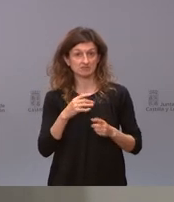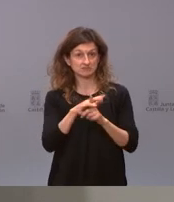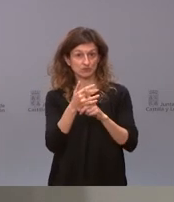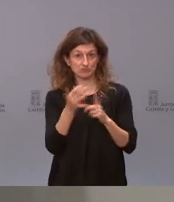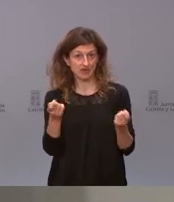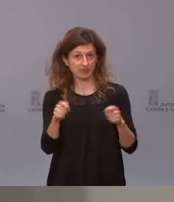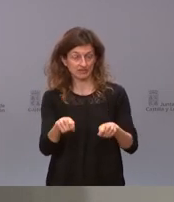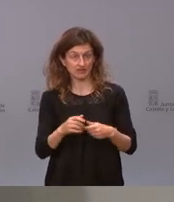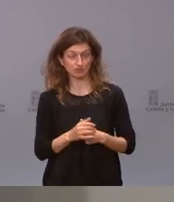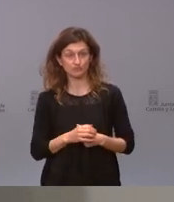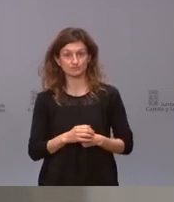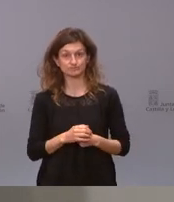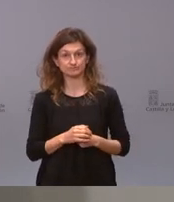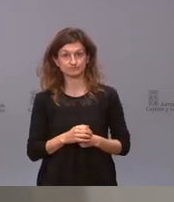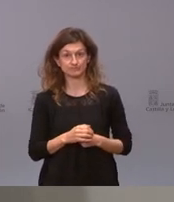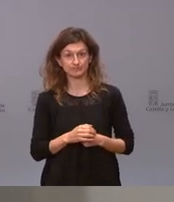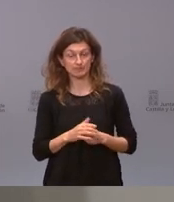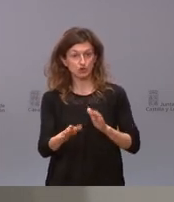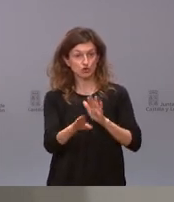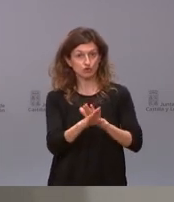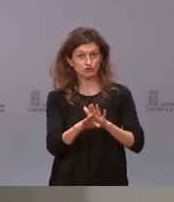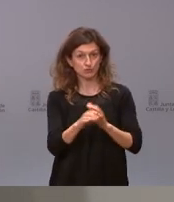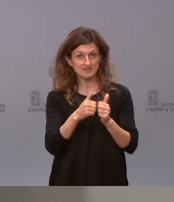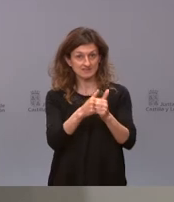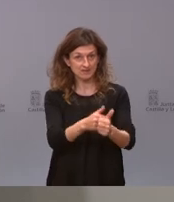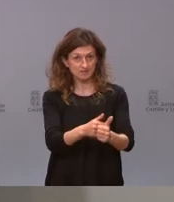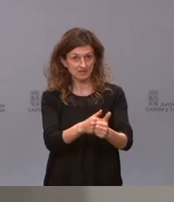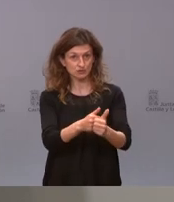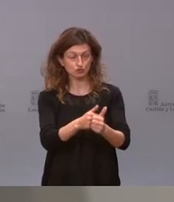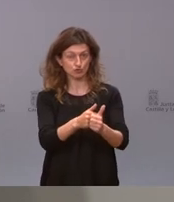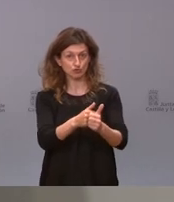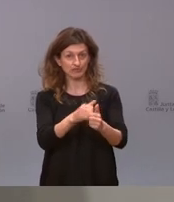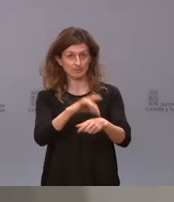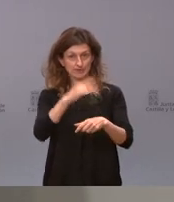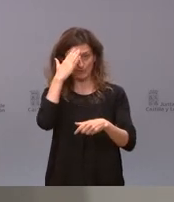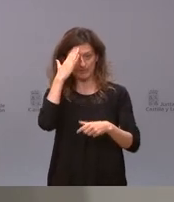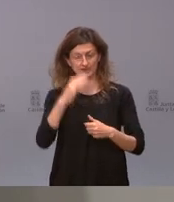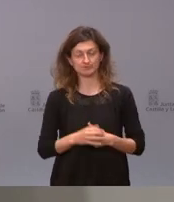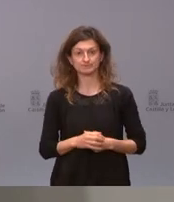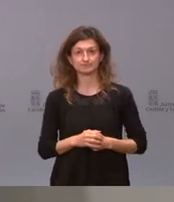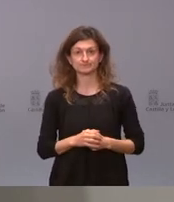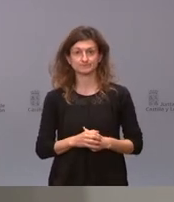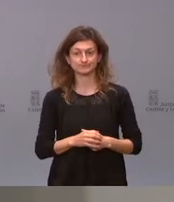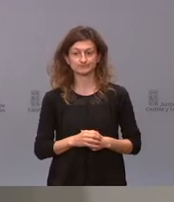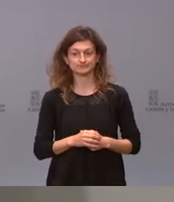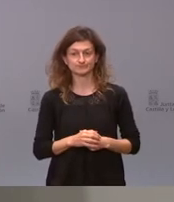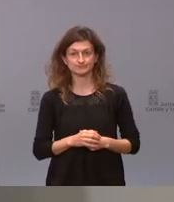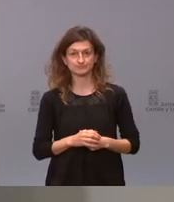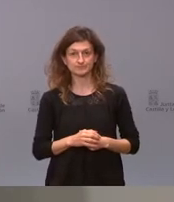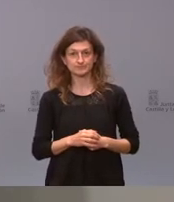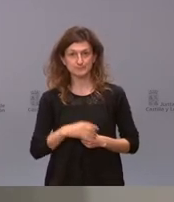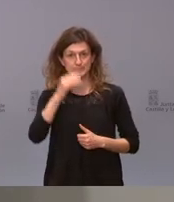ésta se sigue haciendo seguimiento desde atención primaria y luego la la